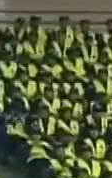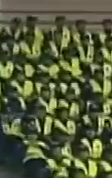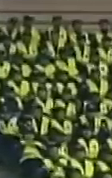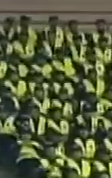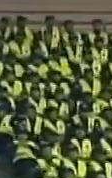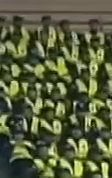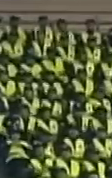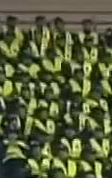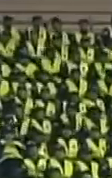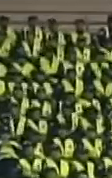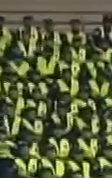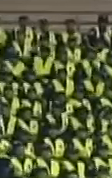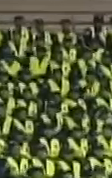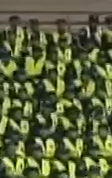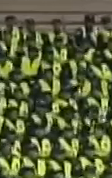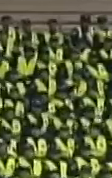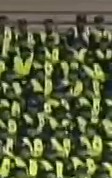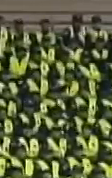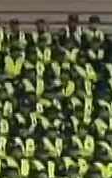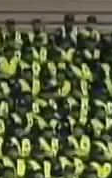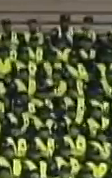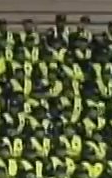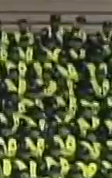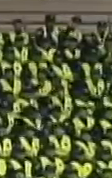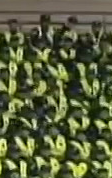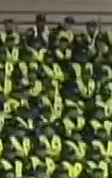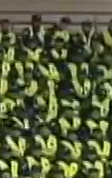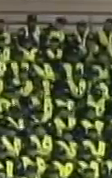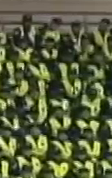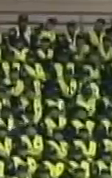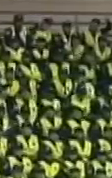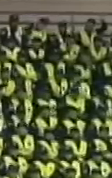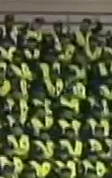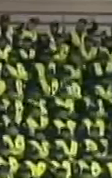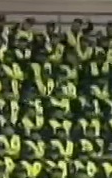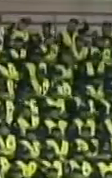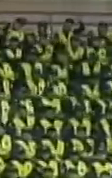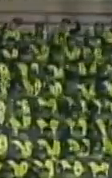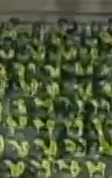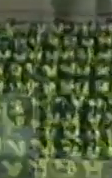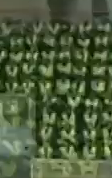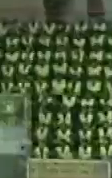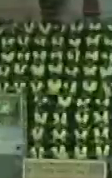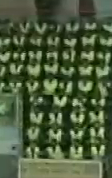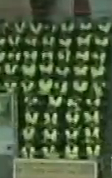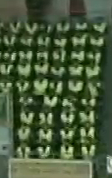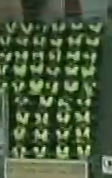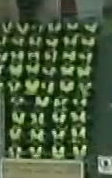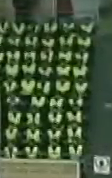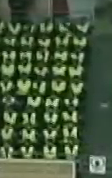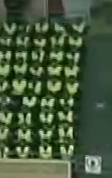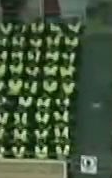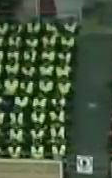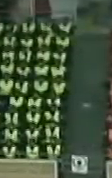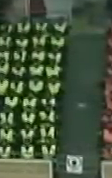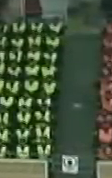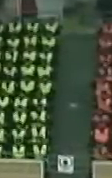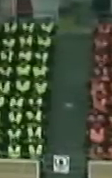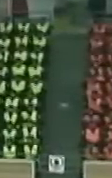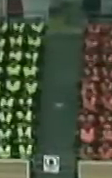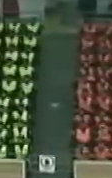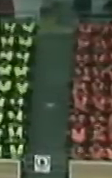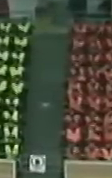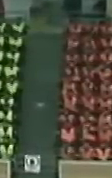y policía comunal. Están presentes en el Poliedro de Caracas 8.200 funcionarios de los distintos